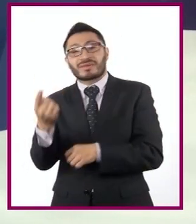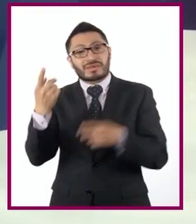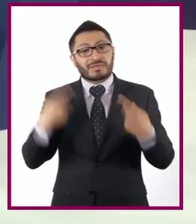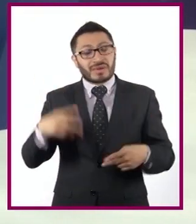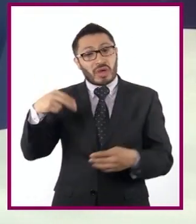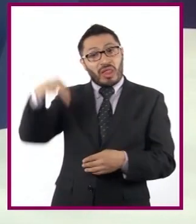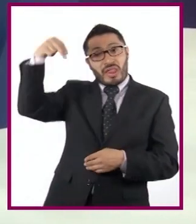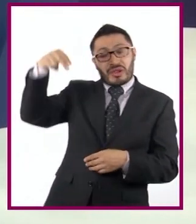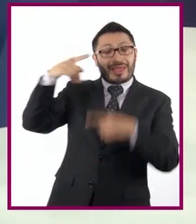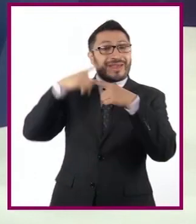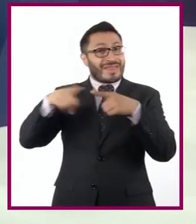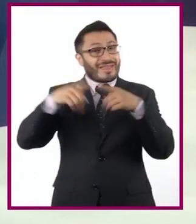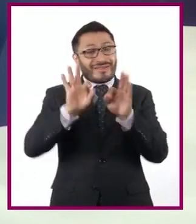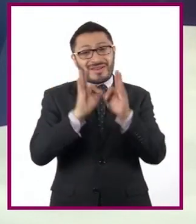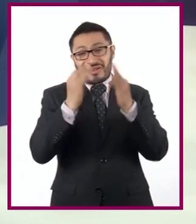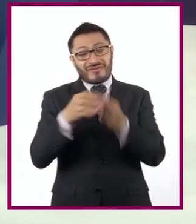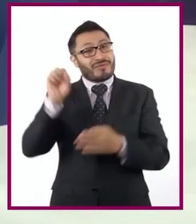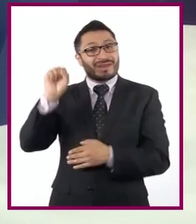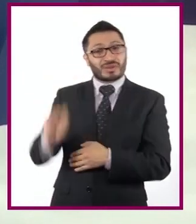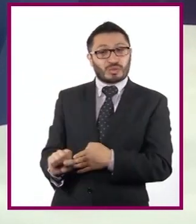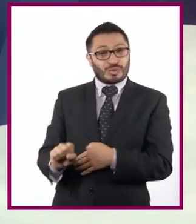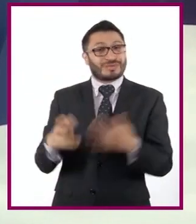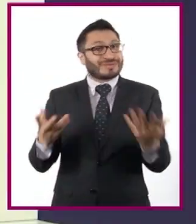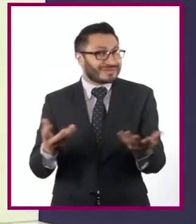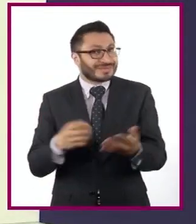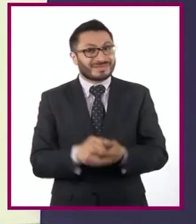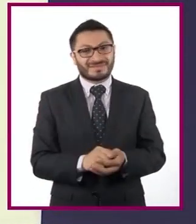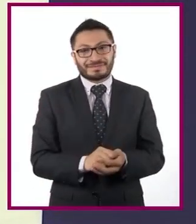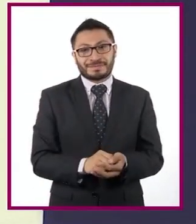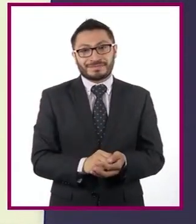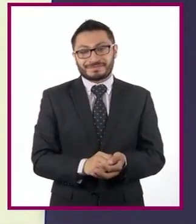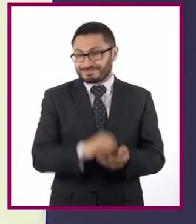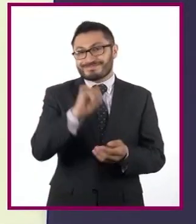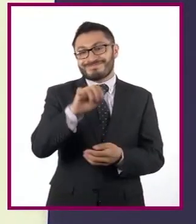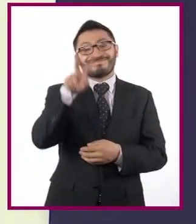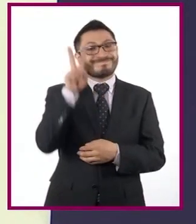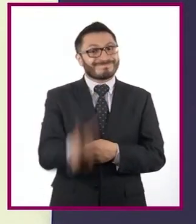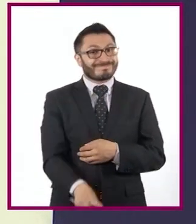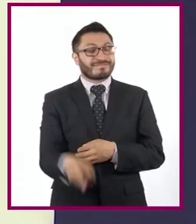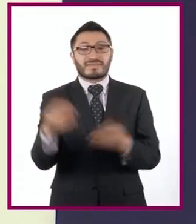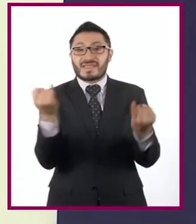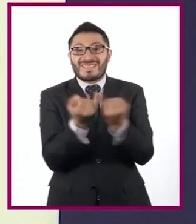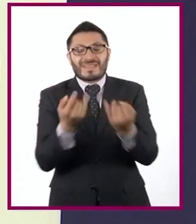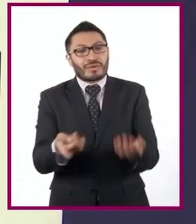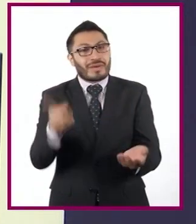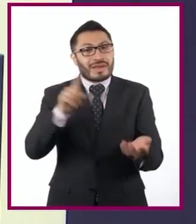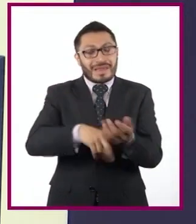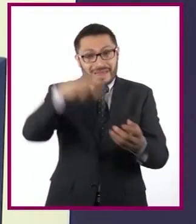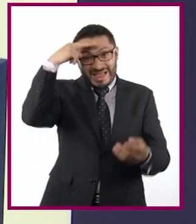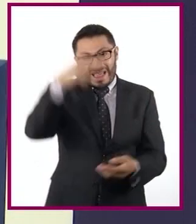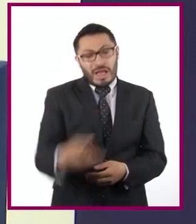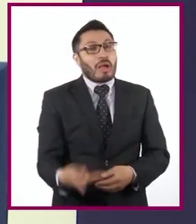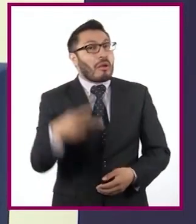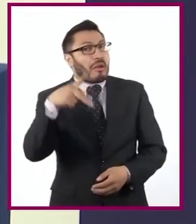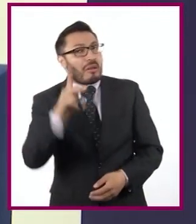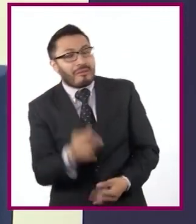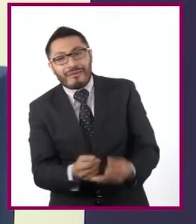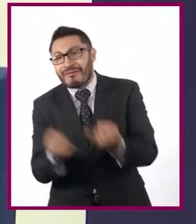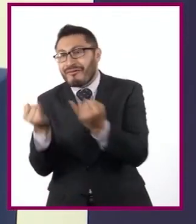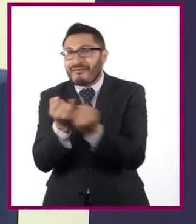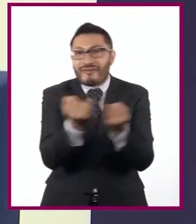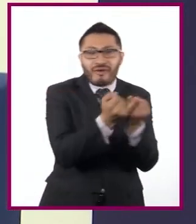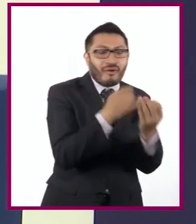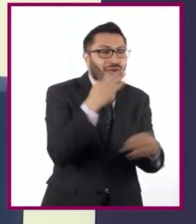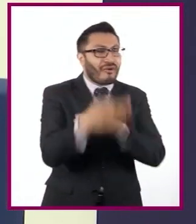norte con las expresiones de alguien que vive en el sur. En realidad, sucede no solo en México, sino en los países de